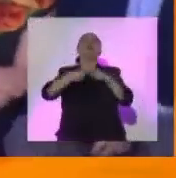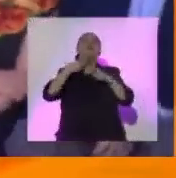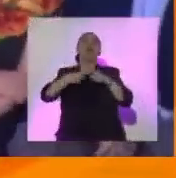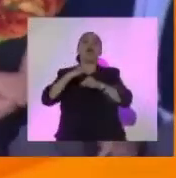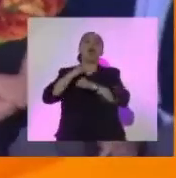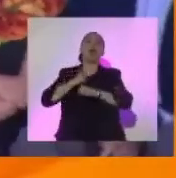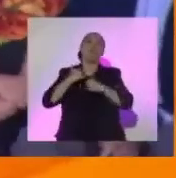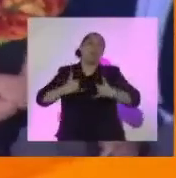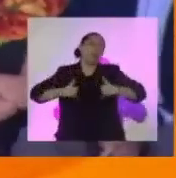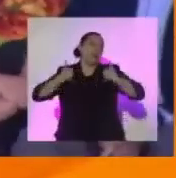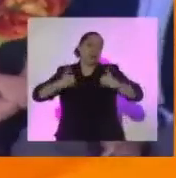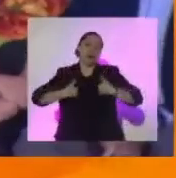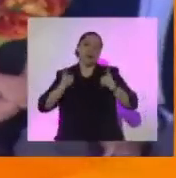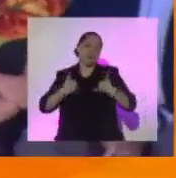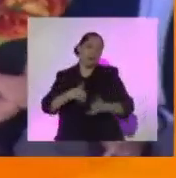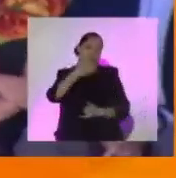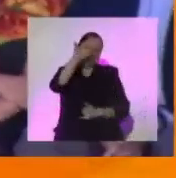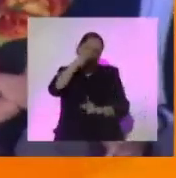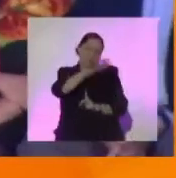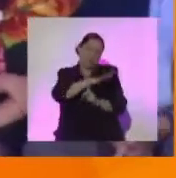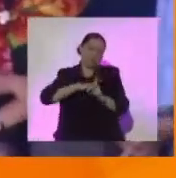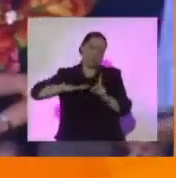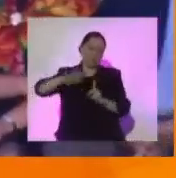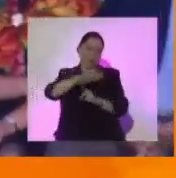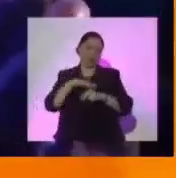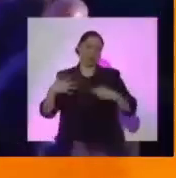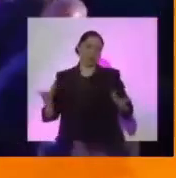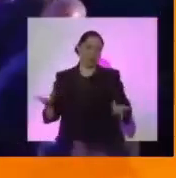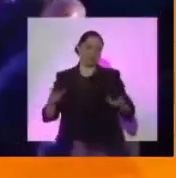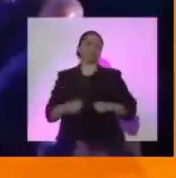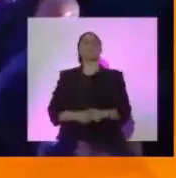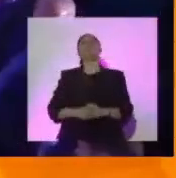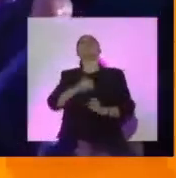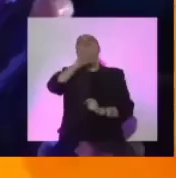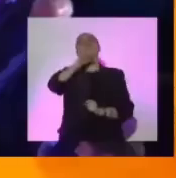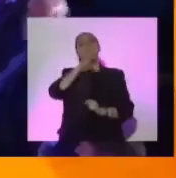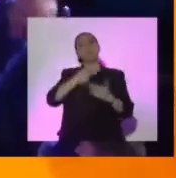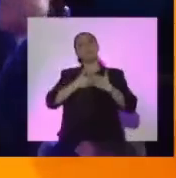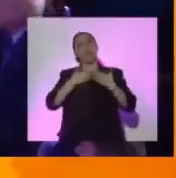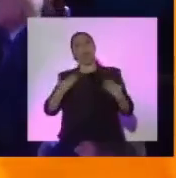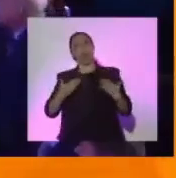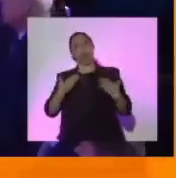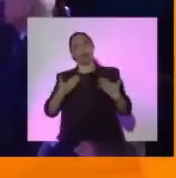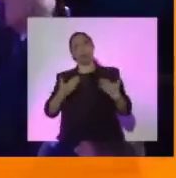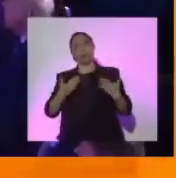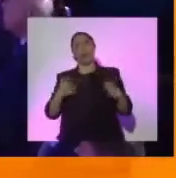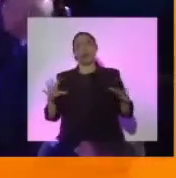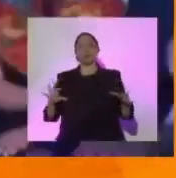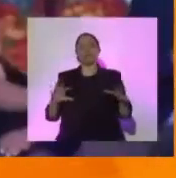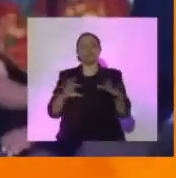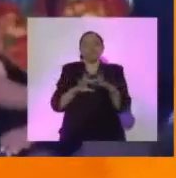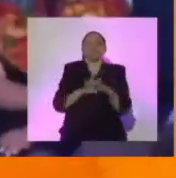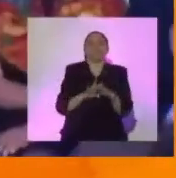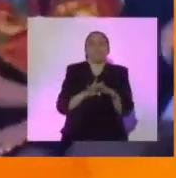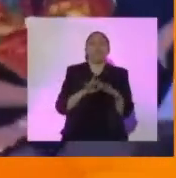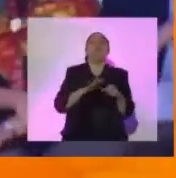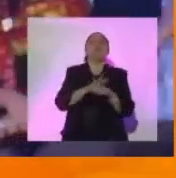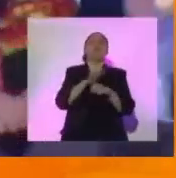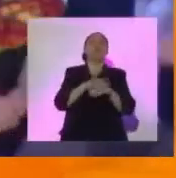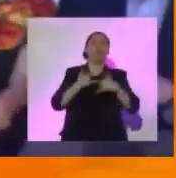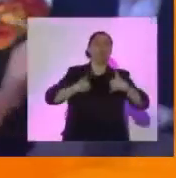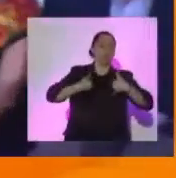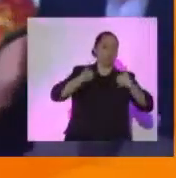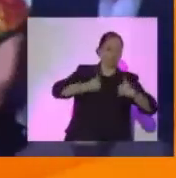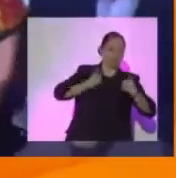político y como vean la energía que tenemos y al final a los únicos a los que les dan cargos son a los hijos de o a los que están bien